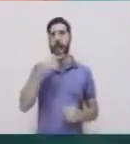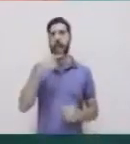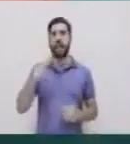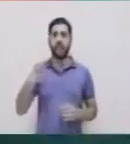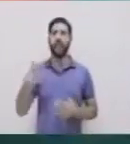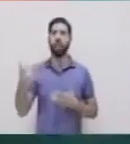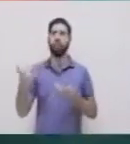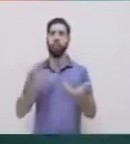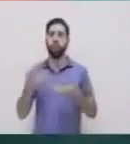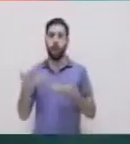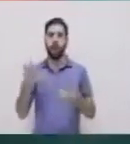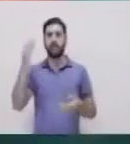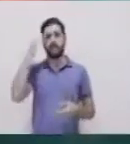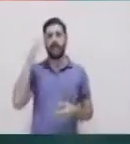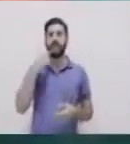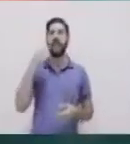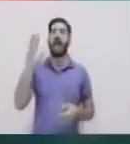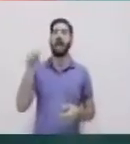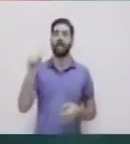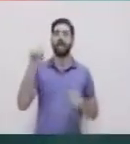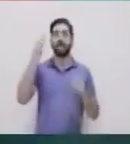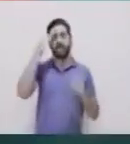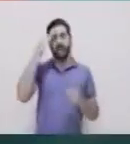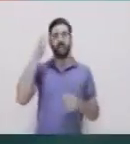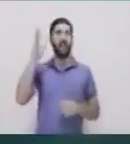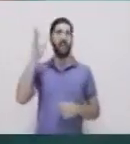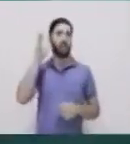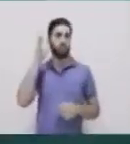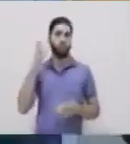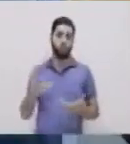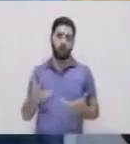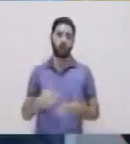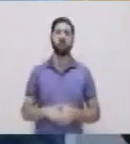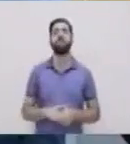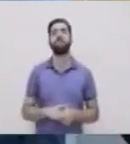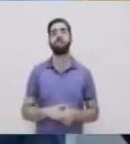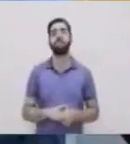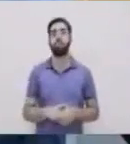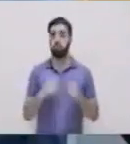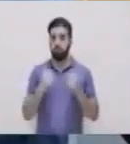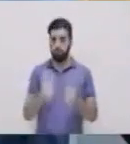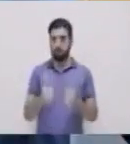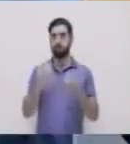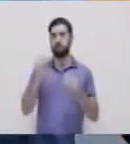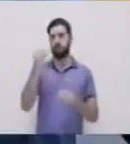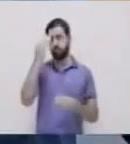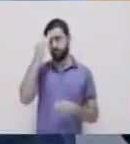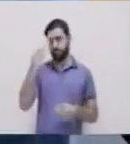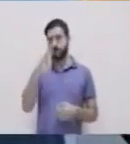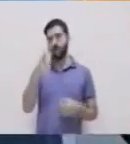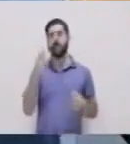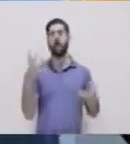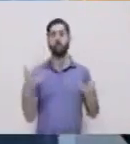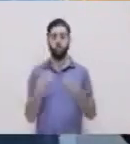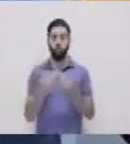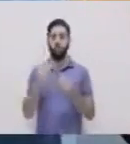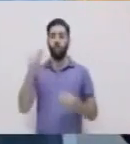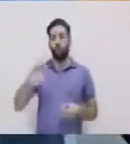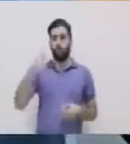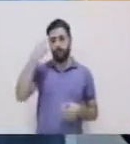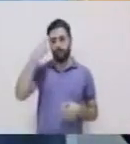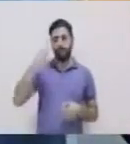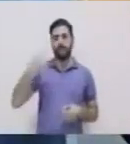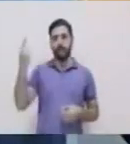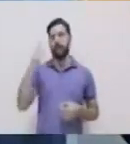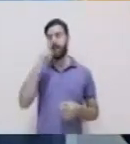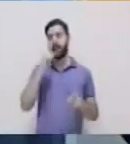y todas las herramientas que tenemos de saber hablar y saber escuchar. Bueno, muchísimas gracias, María Alejandra, por habernos acompañado el